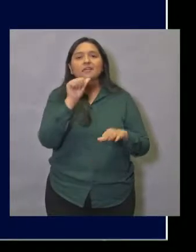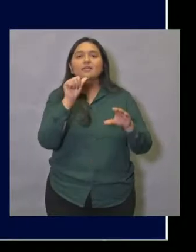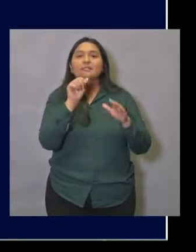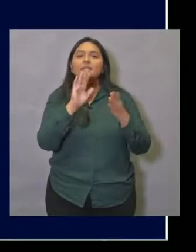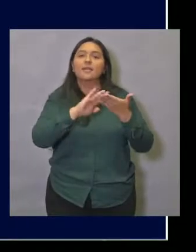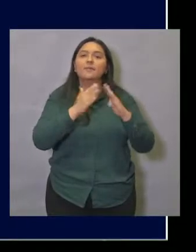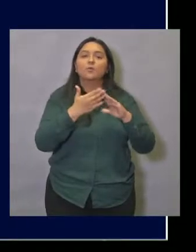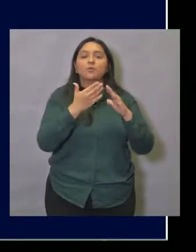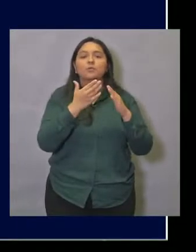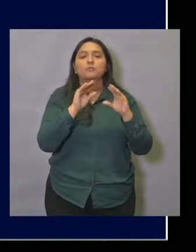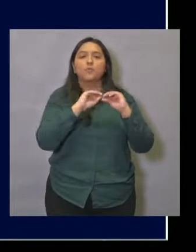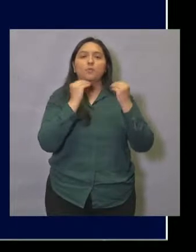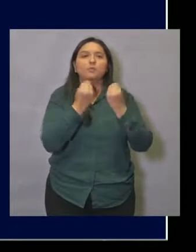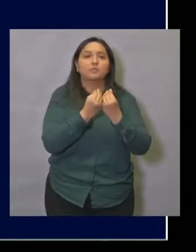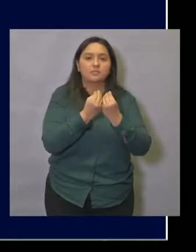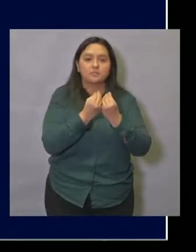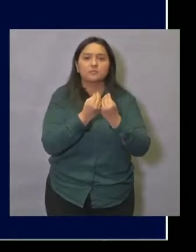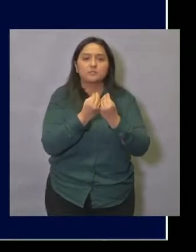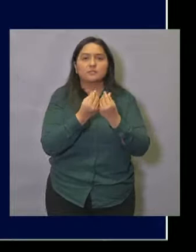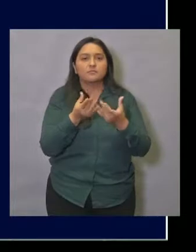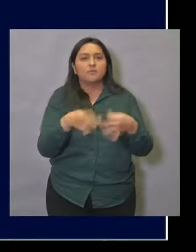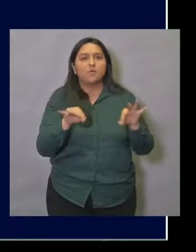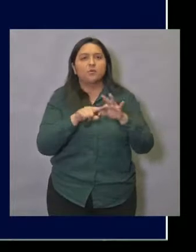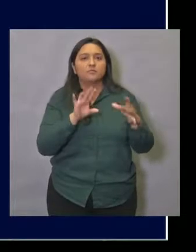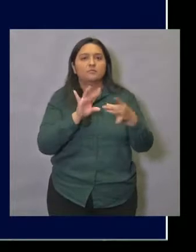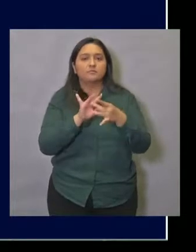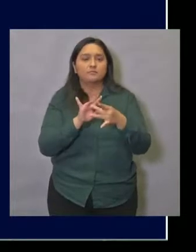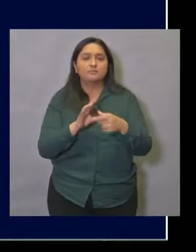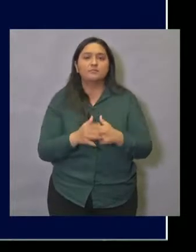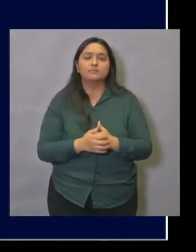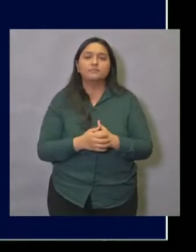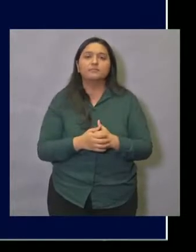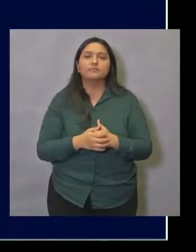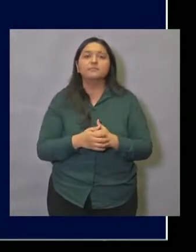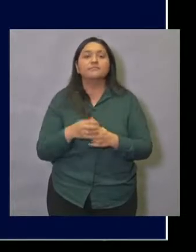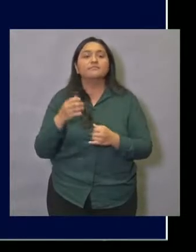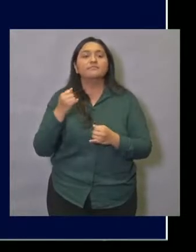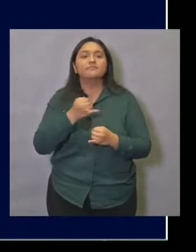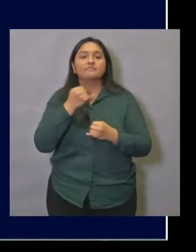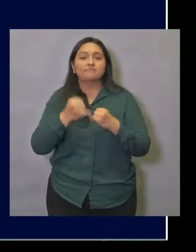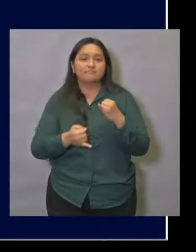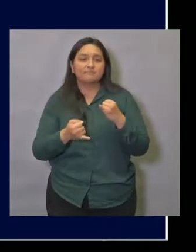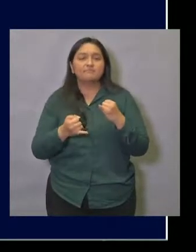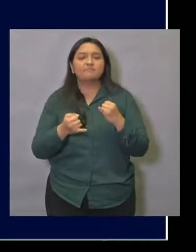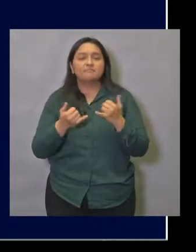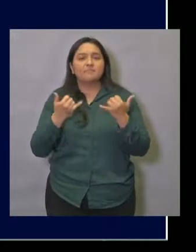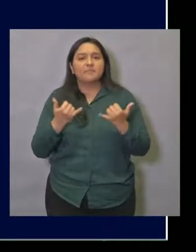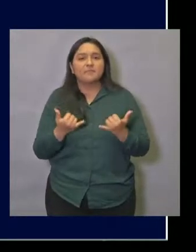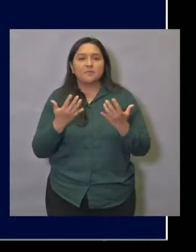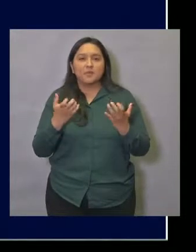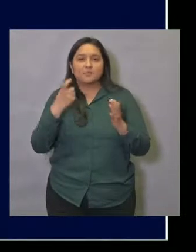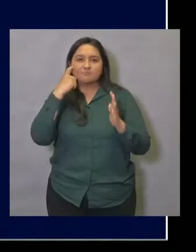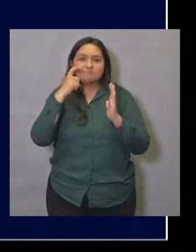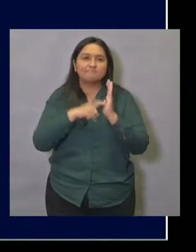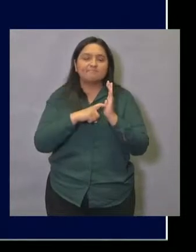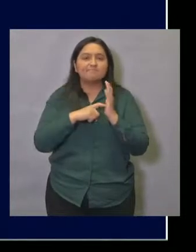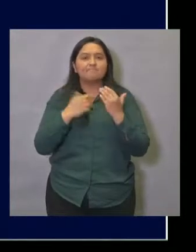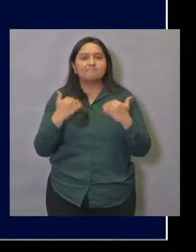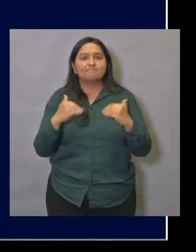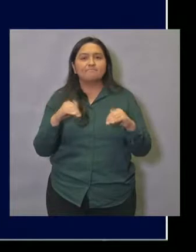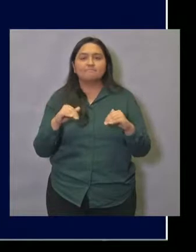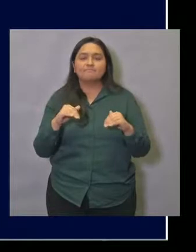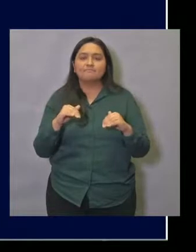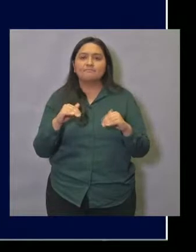comunitarias. Para terminar, queremos reconocer el trabajo extraordinario que están realizando